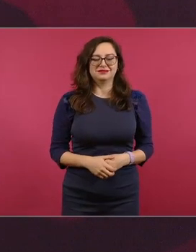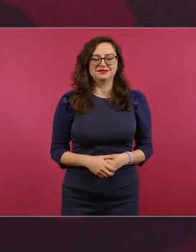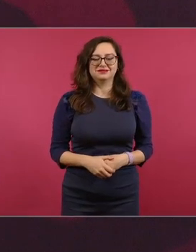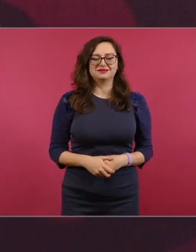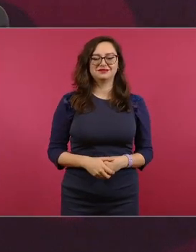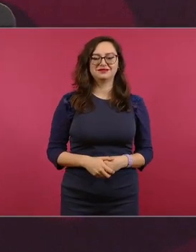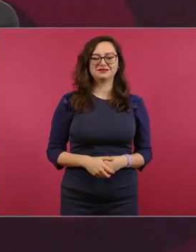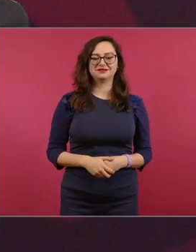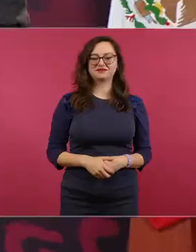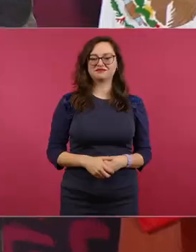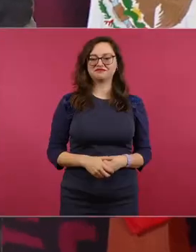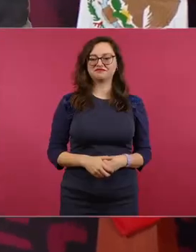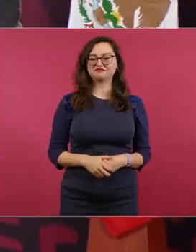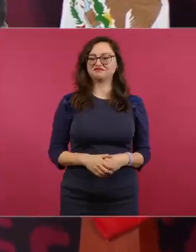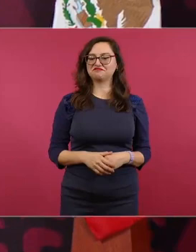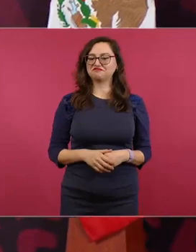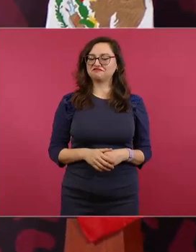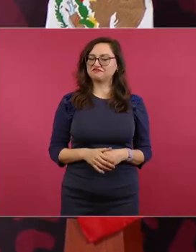No está hablando